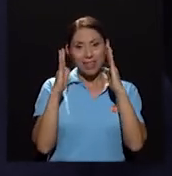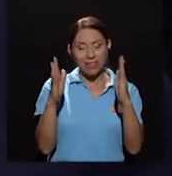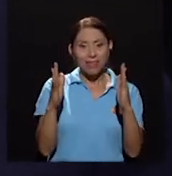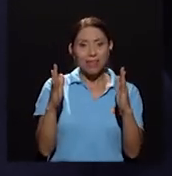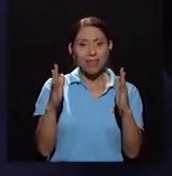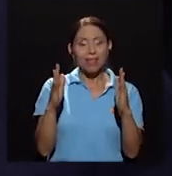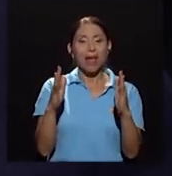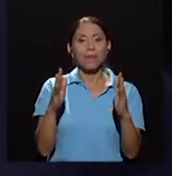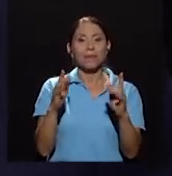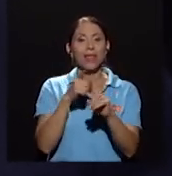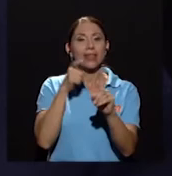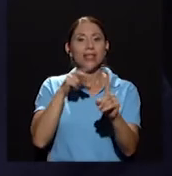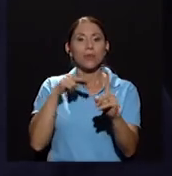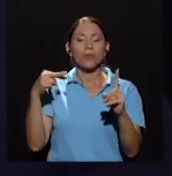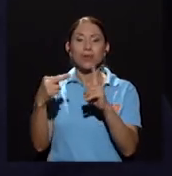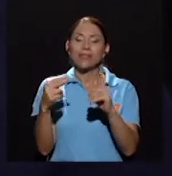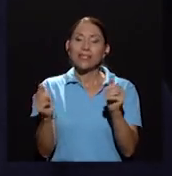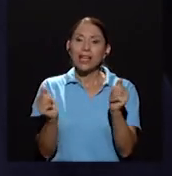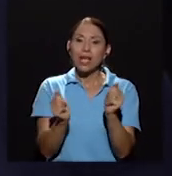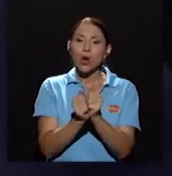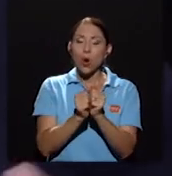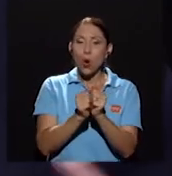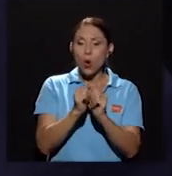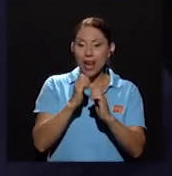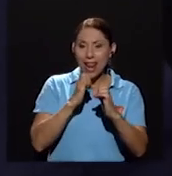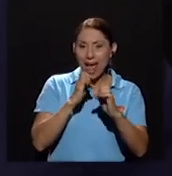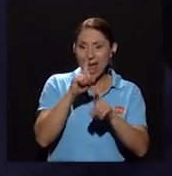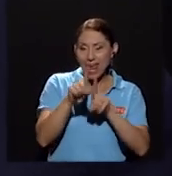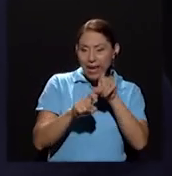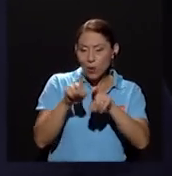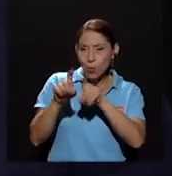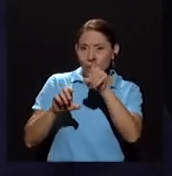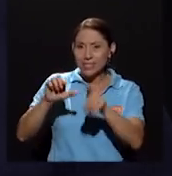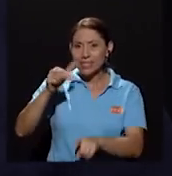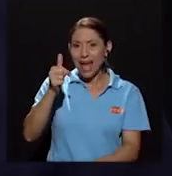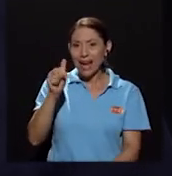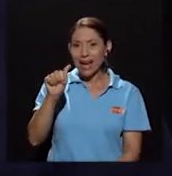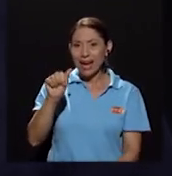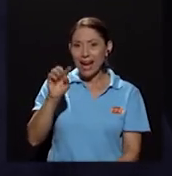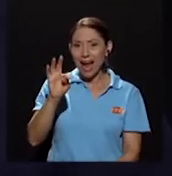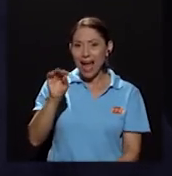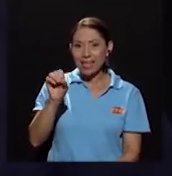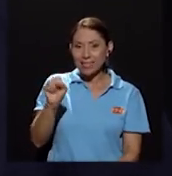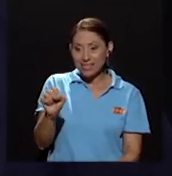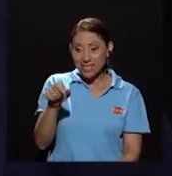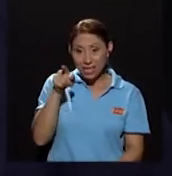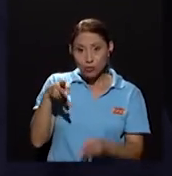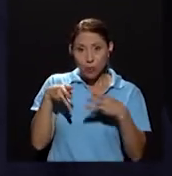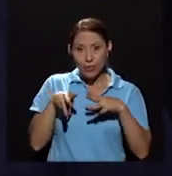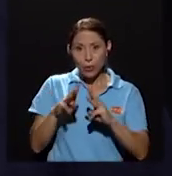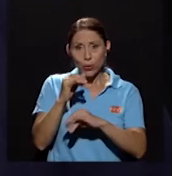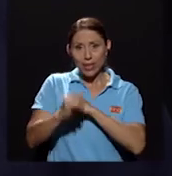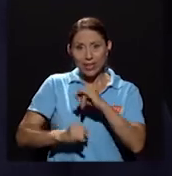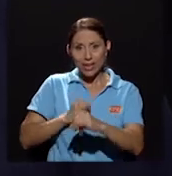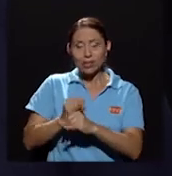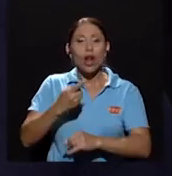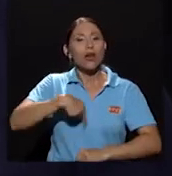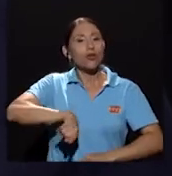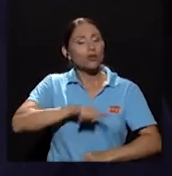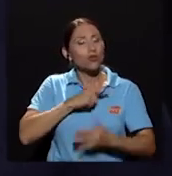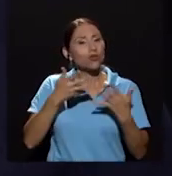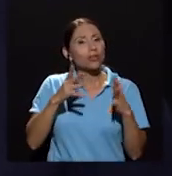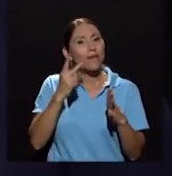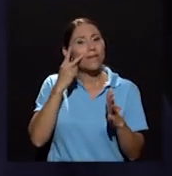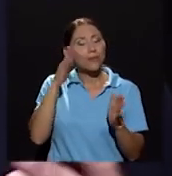con la encuesta cats que es una encuesta una metodología internacional hemos conseguido demostrar un descenso